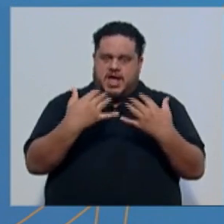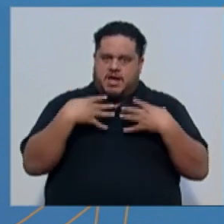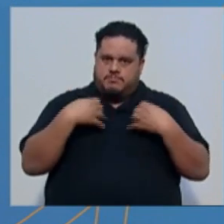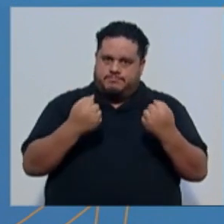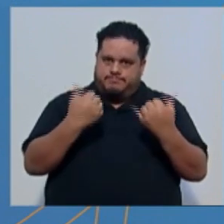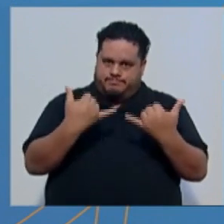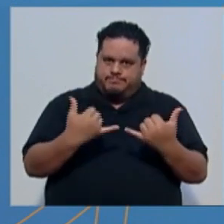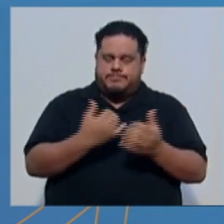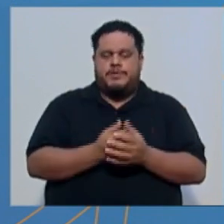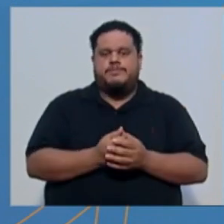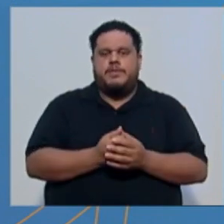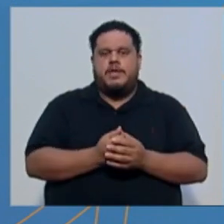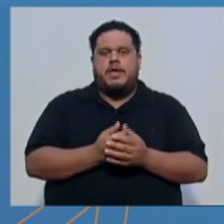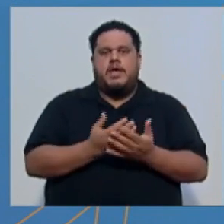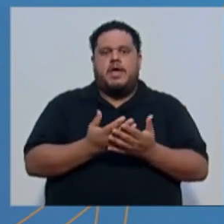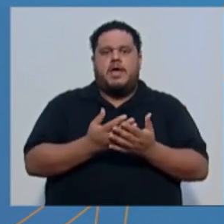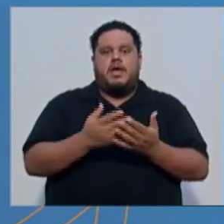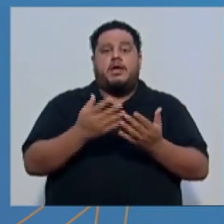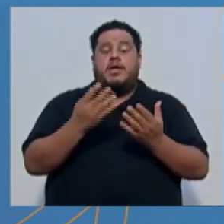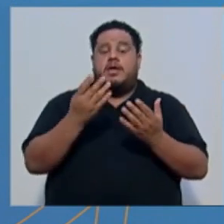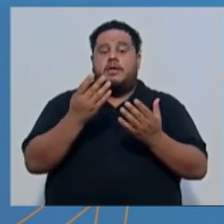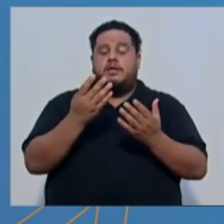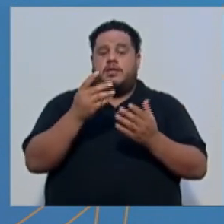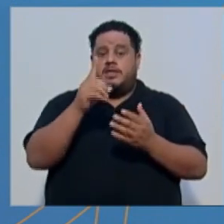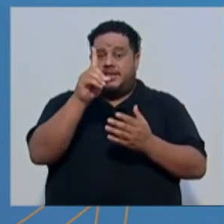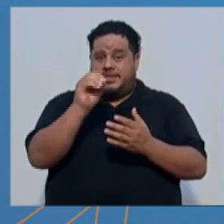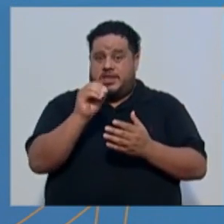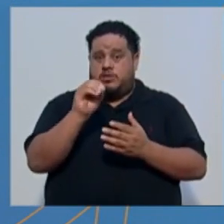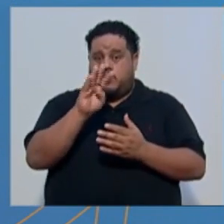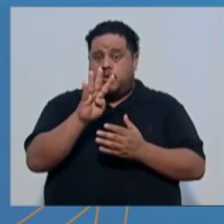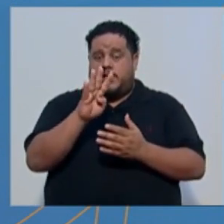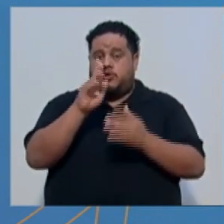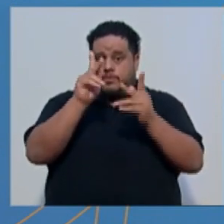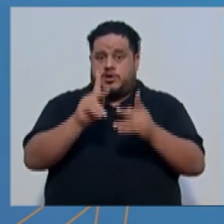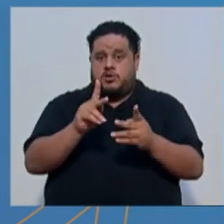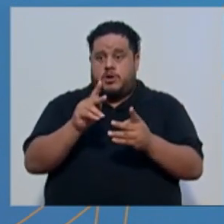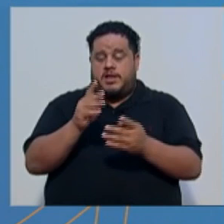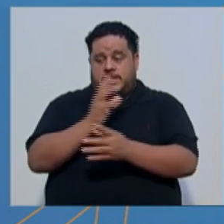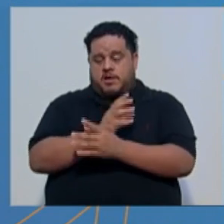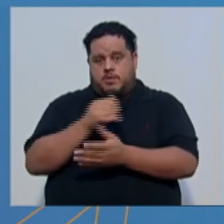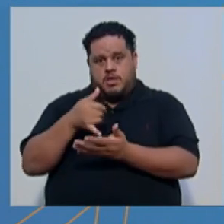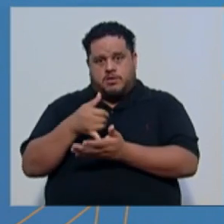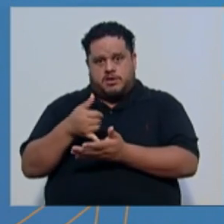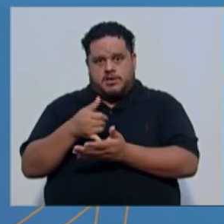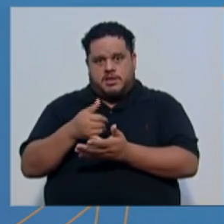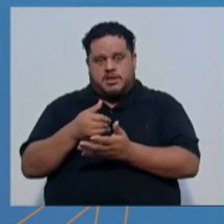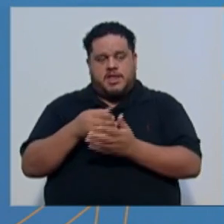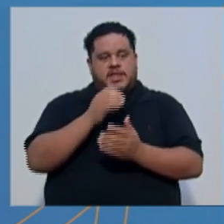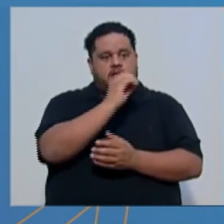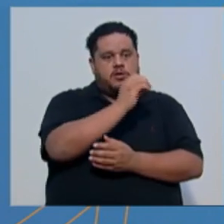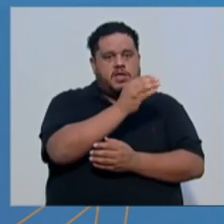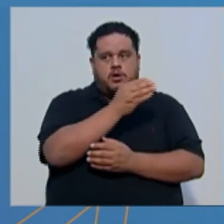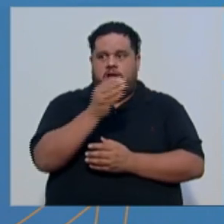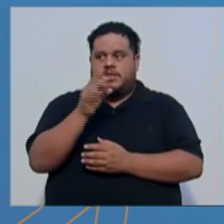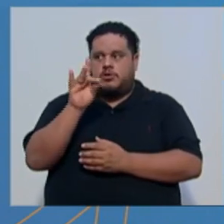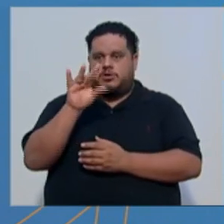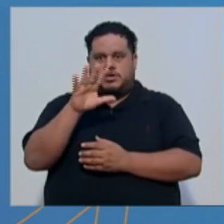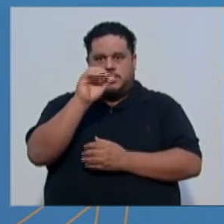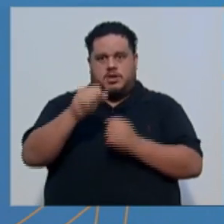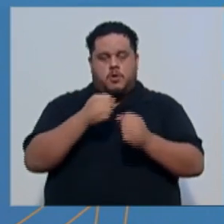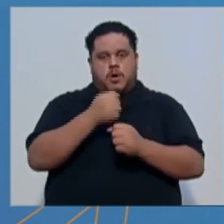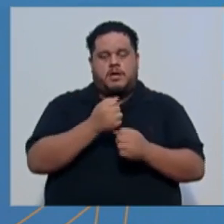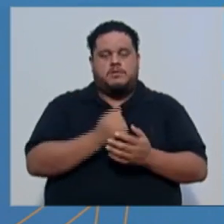369 personas se encuentran hospitalizadas, 104 en cuidados intensivos, con un rango de edad desde los 0 hasta los 85